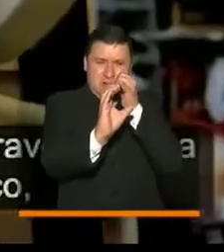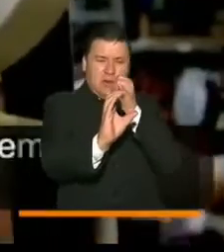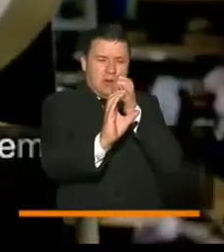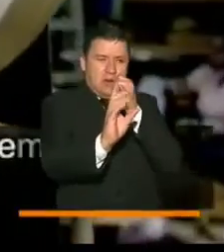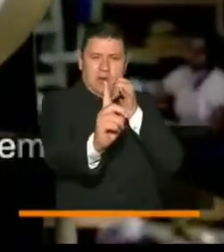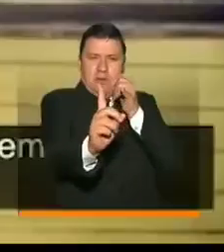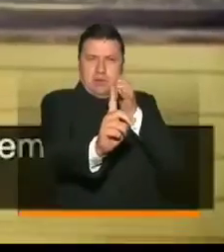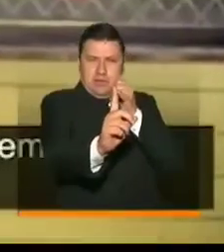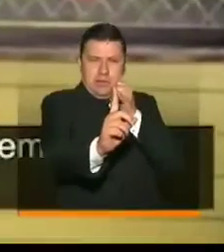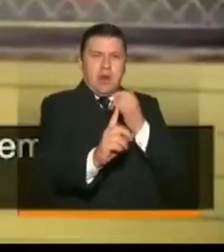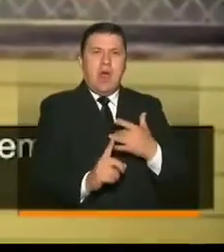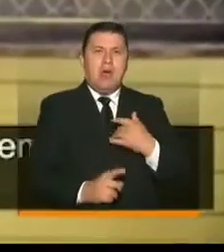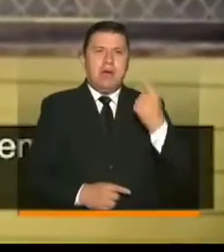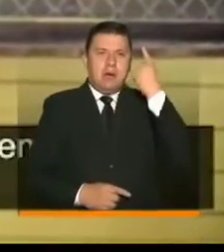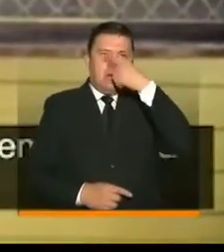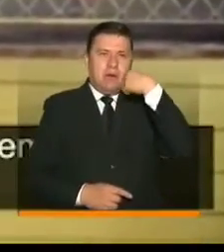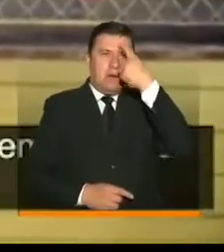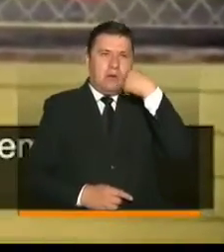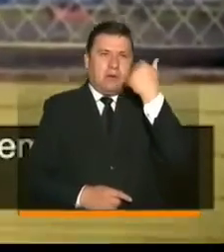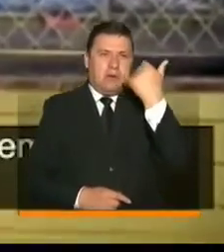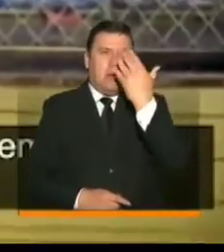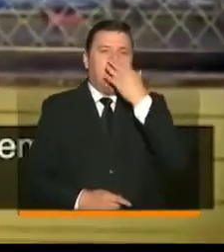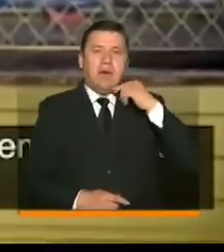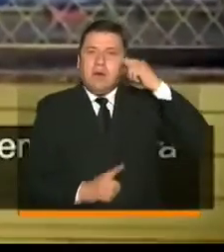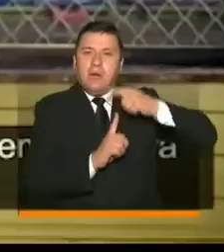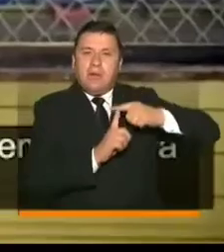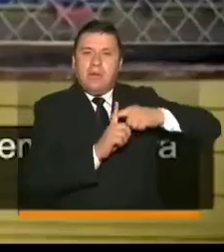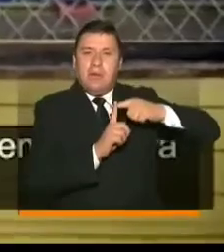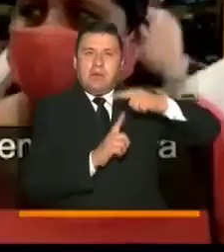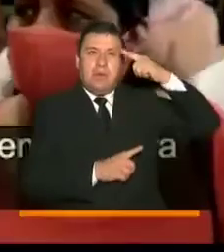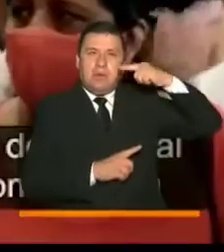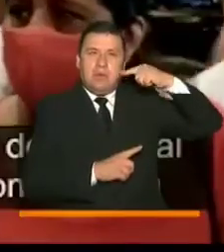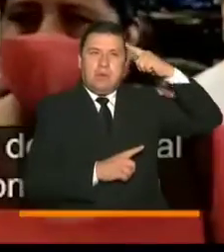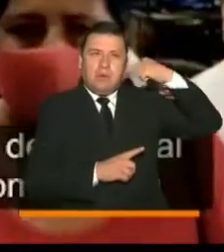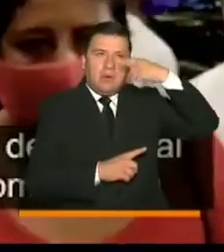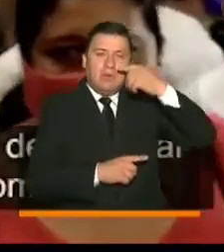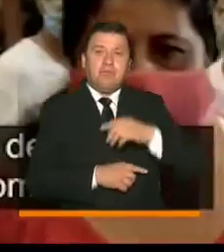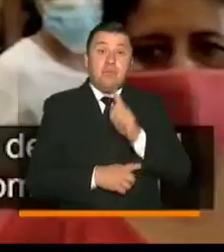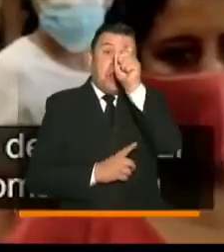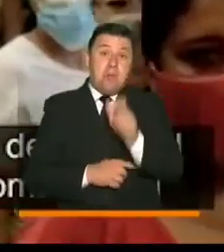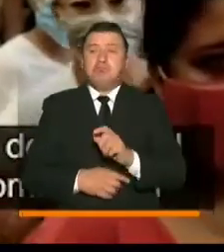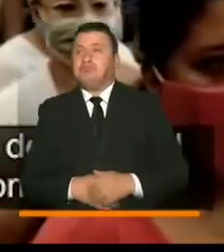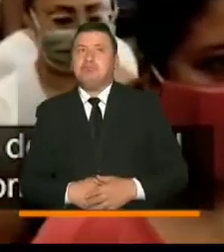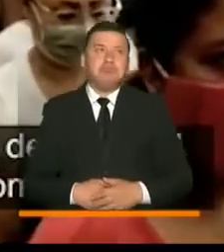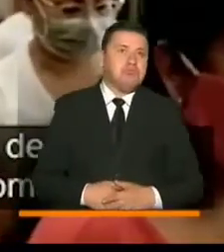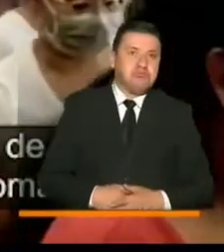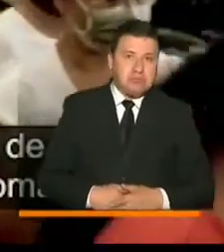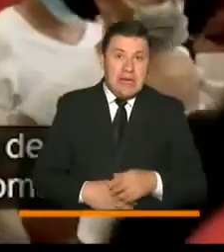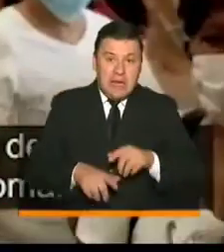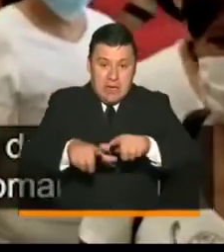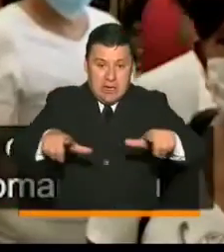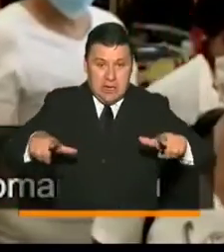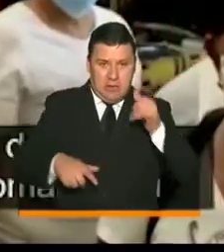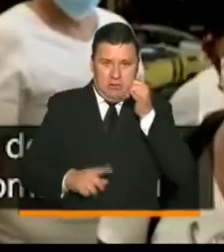térmico, hacer la detección de los rostros y poder medir la temperatura dentro de ese rostro. Las personas simplemente tienen que estar dentro de la visual